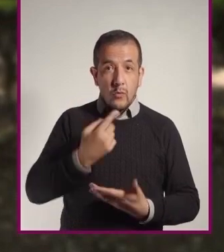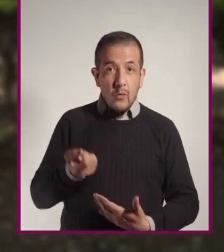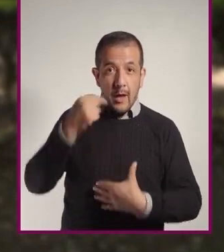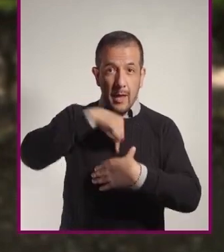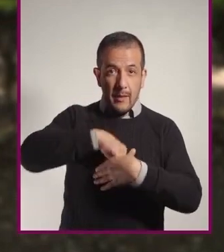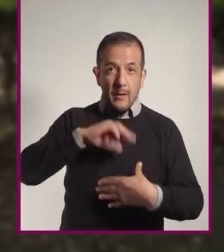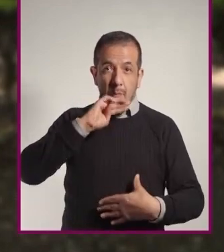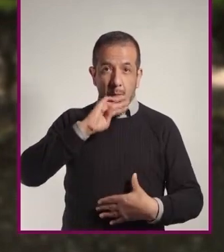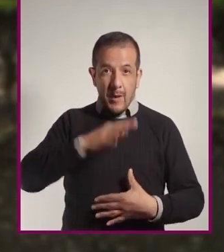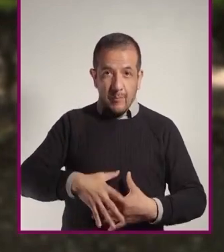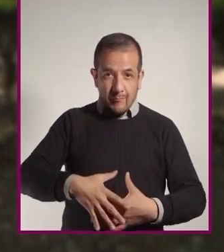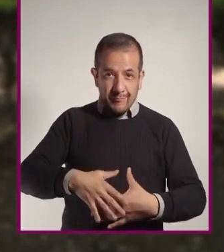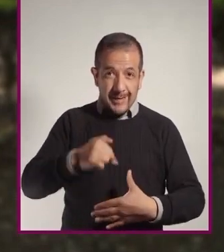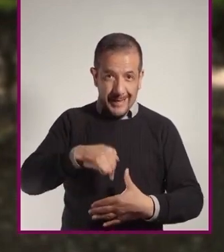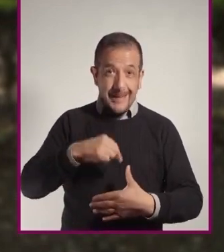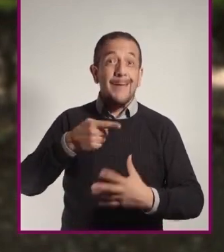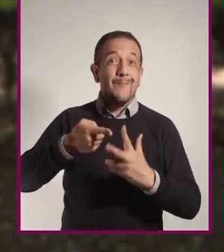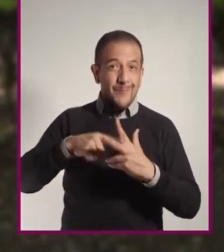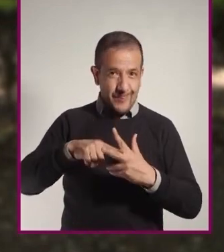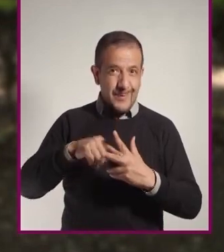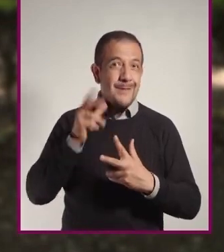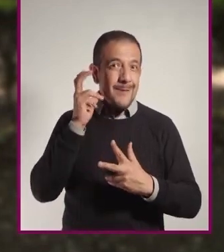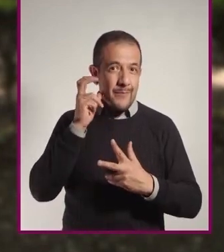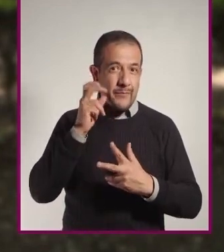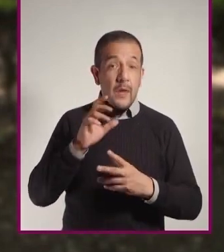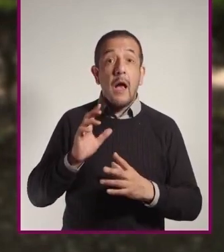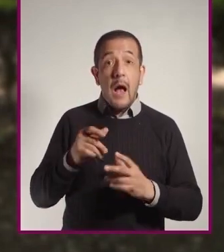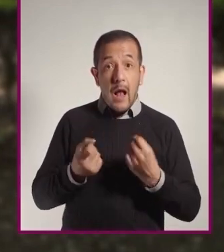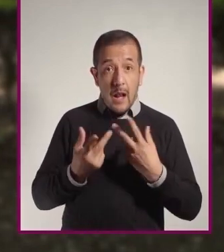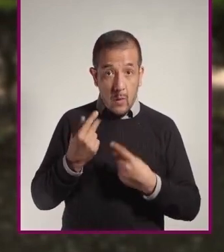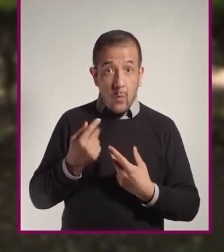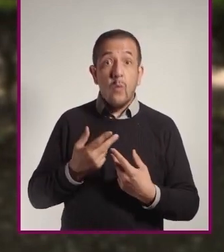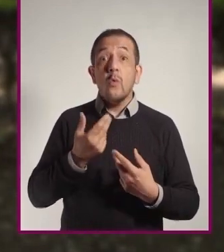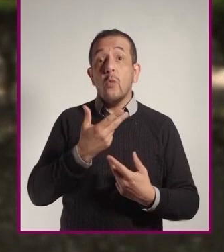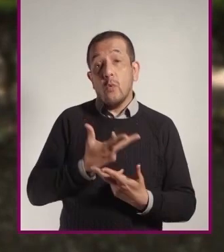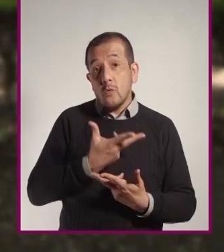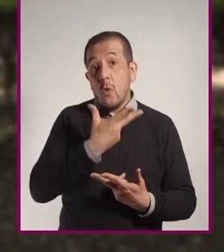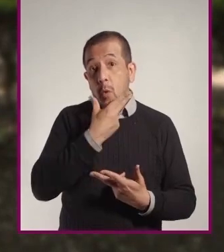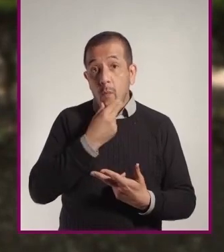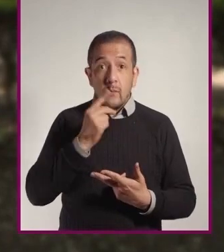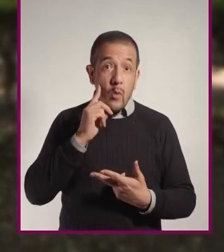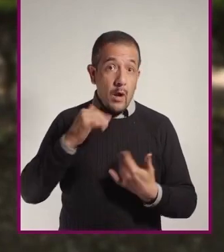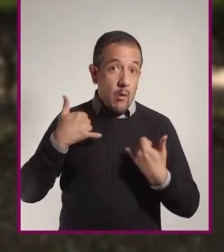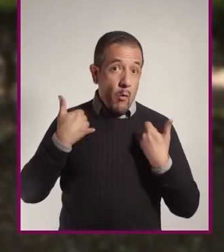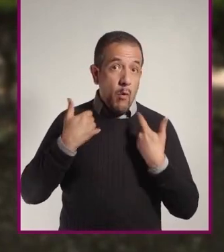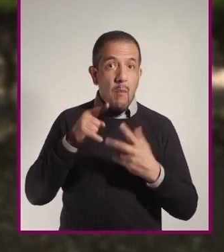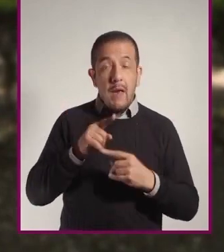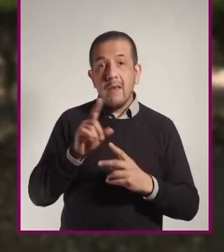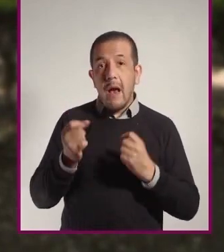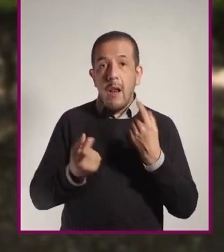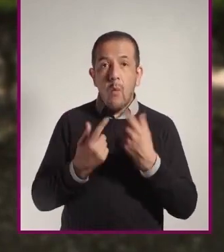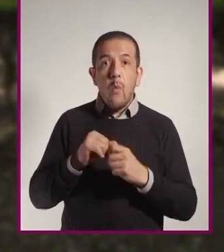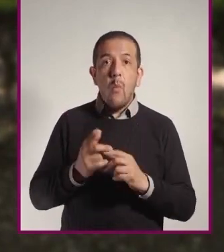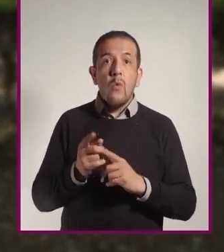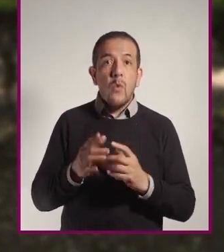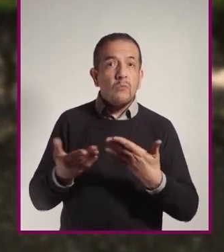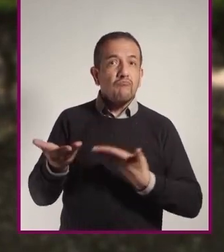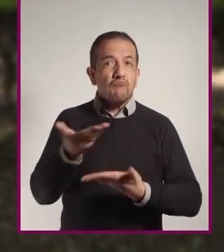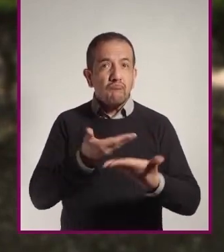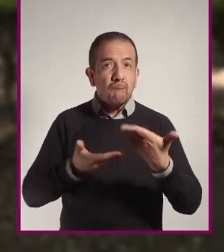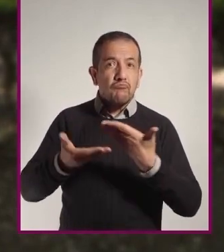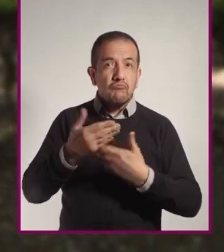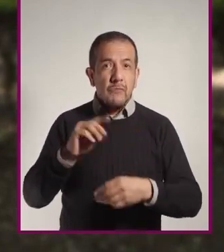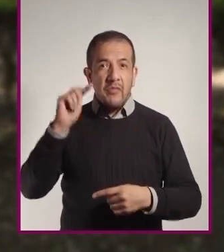nacimiento? Lamentablemente, muchos jóvenes ponen en riesgo su audición debido al mal uso de tecnologías con las que interactúan